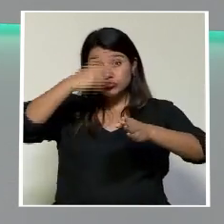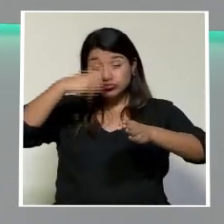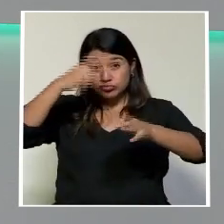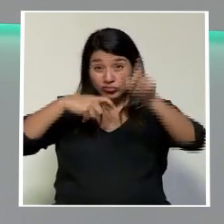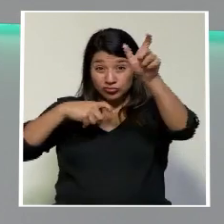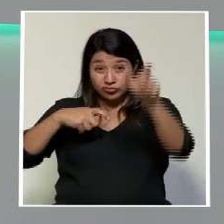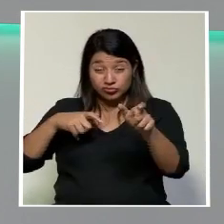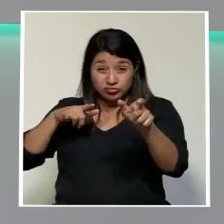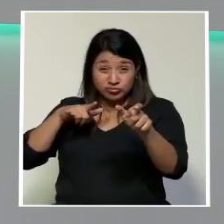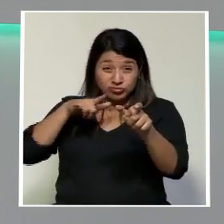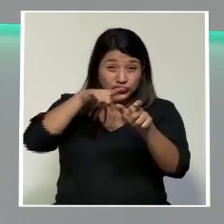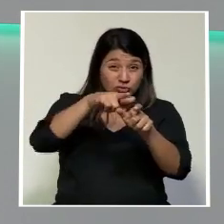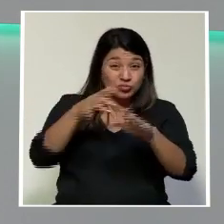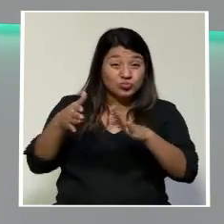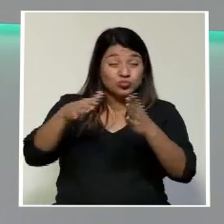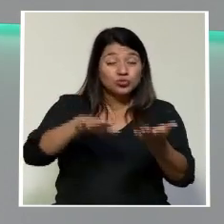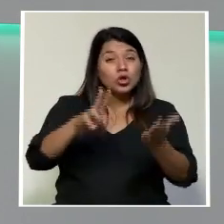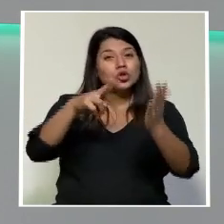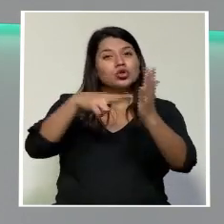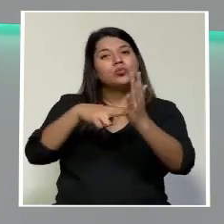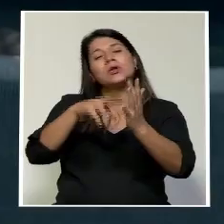.977 personas